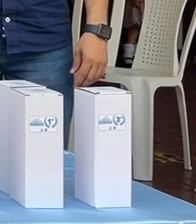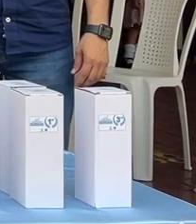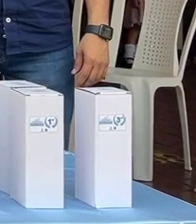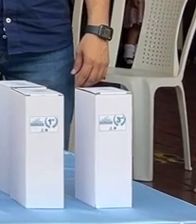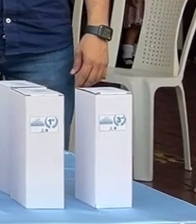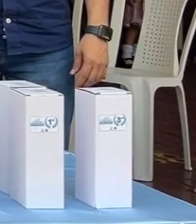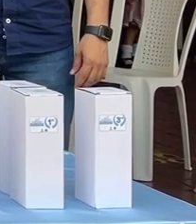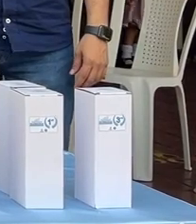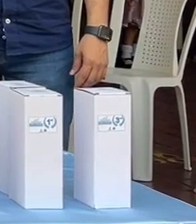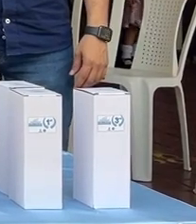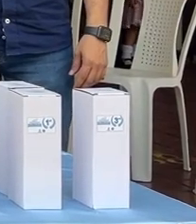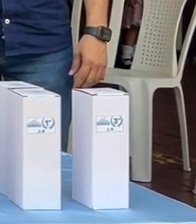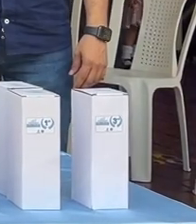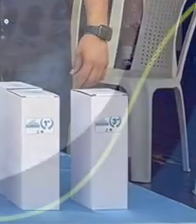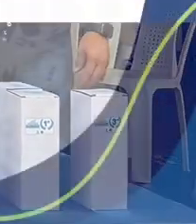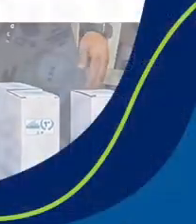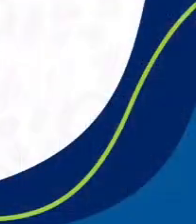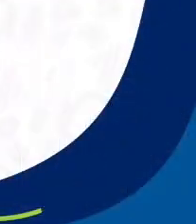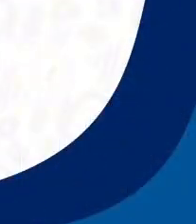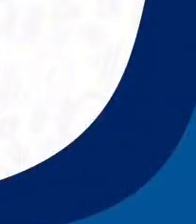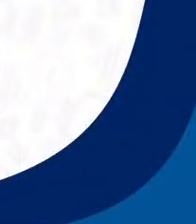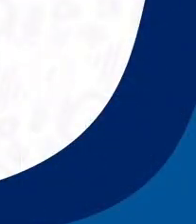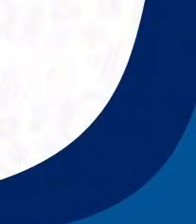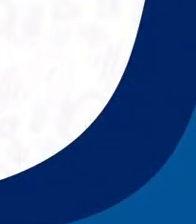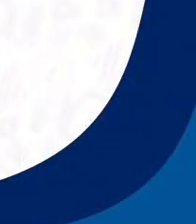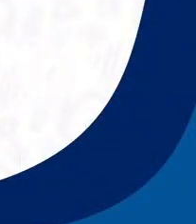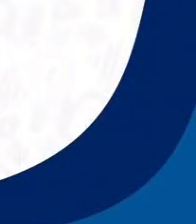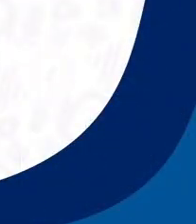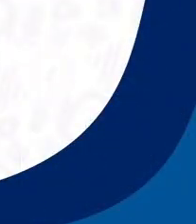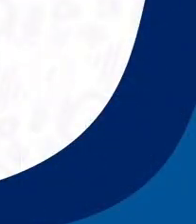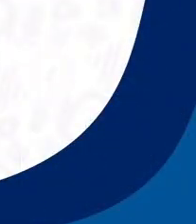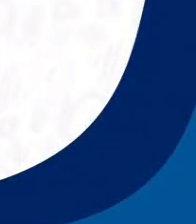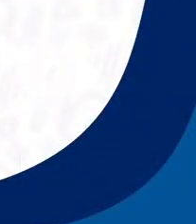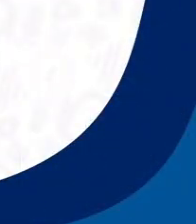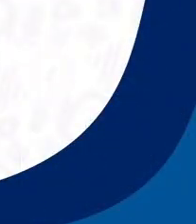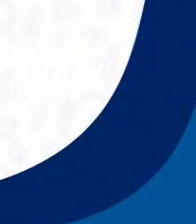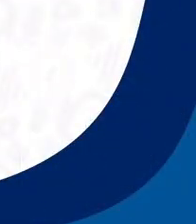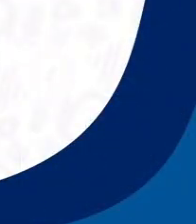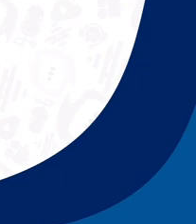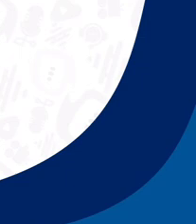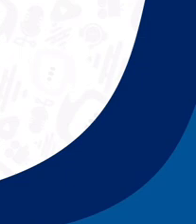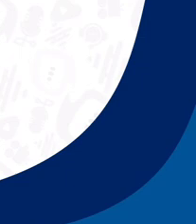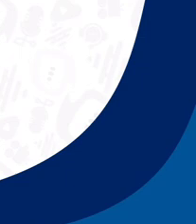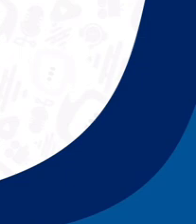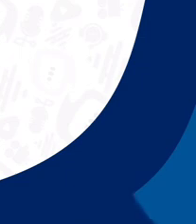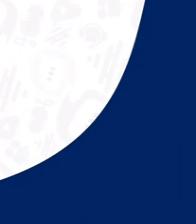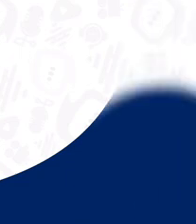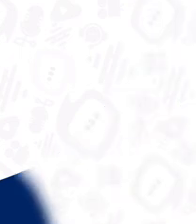Universidad del Magdalena, aún más incluyente e innovadora.